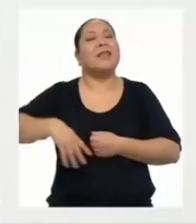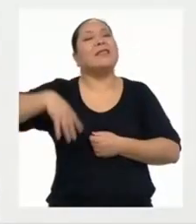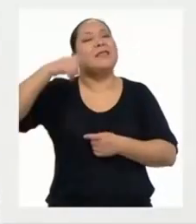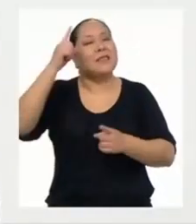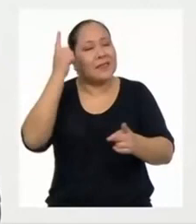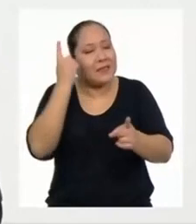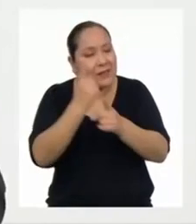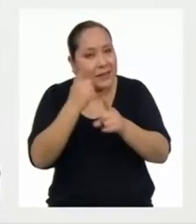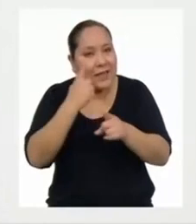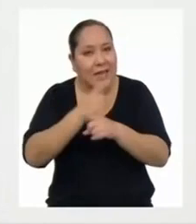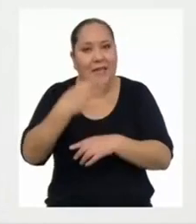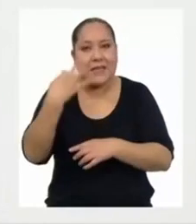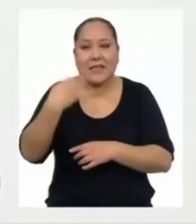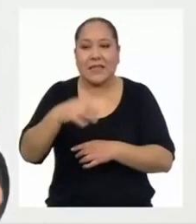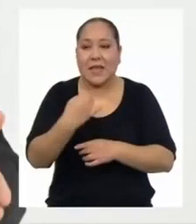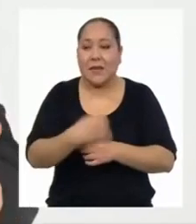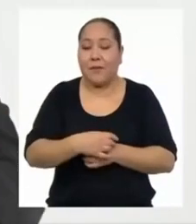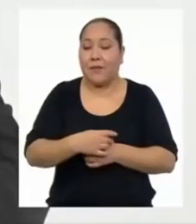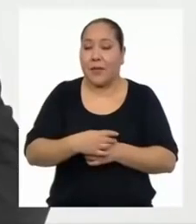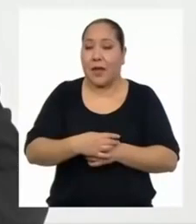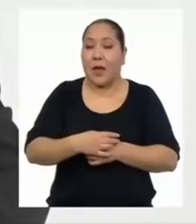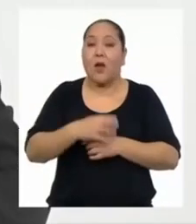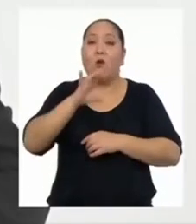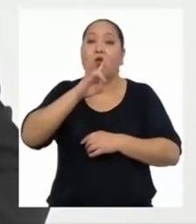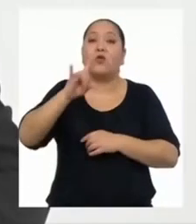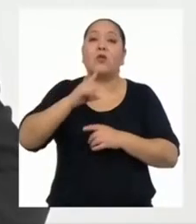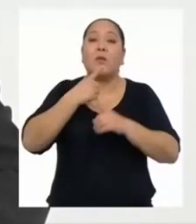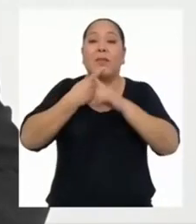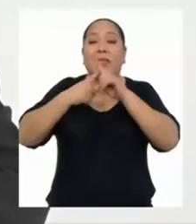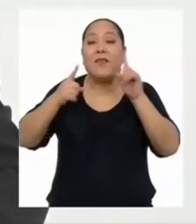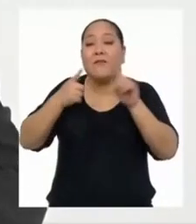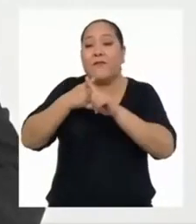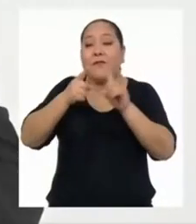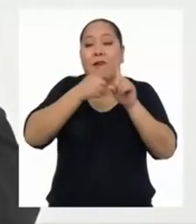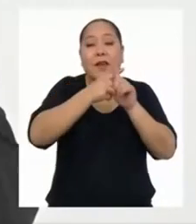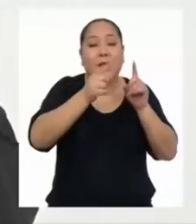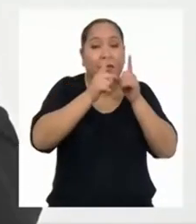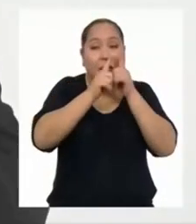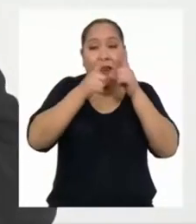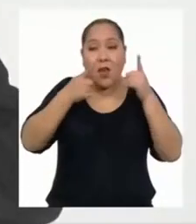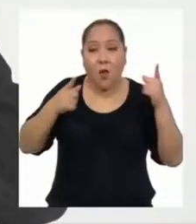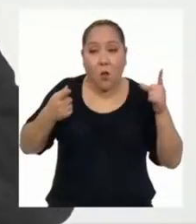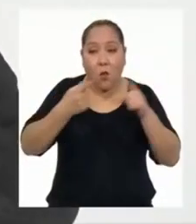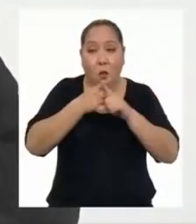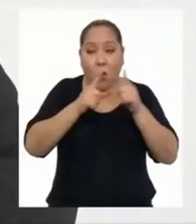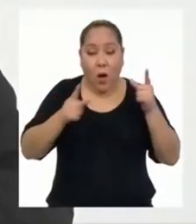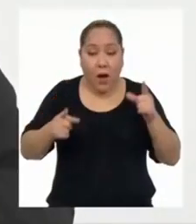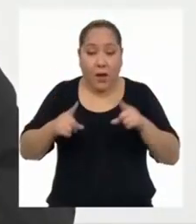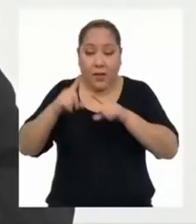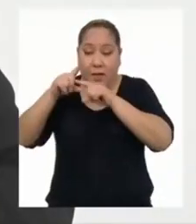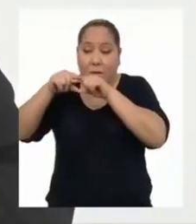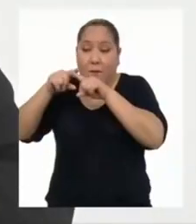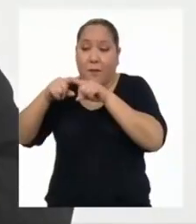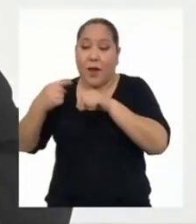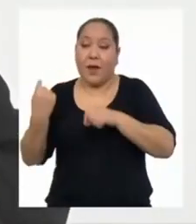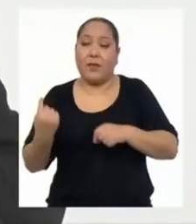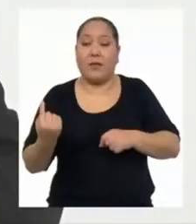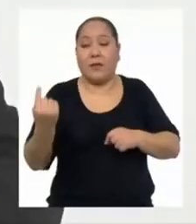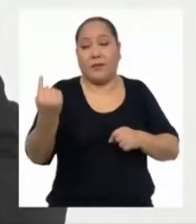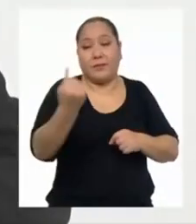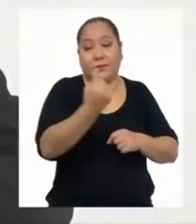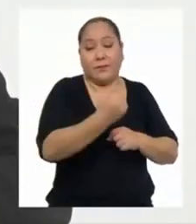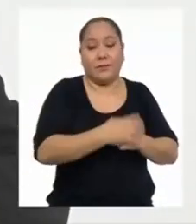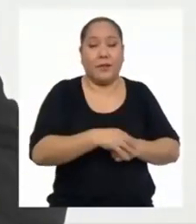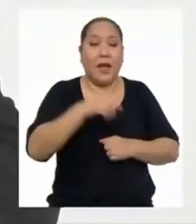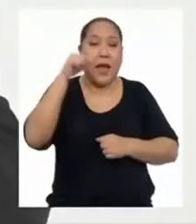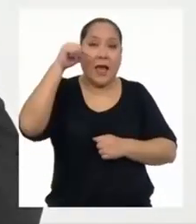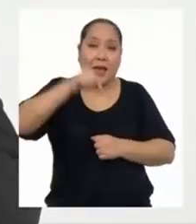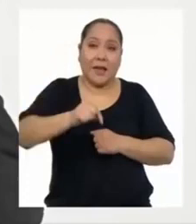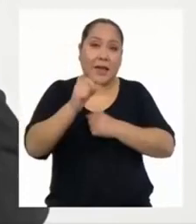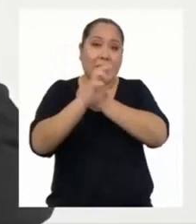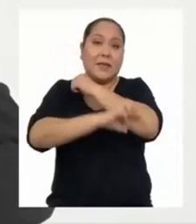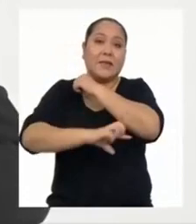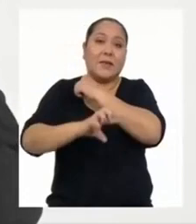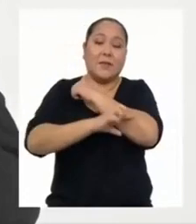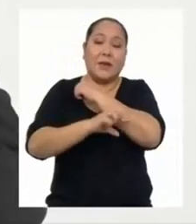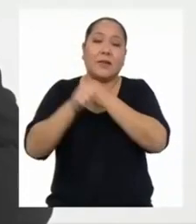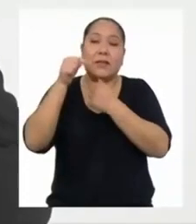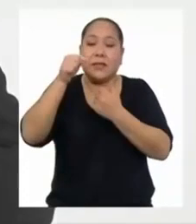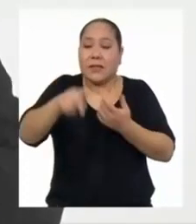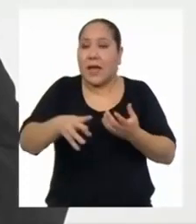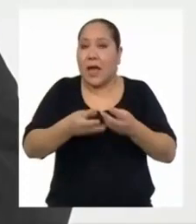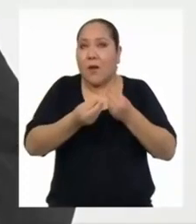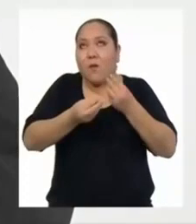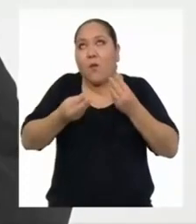diferentes registros dependiendo de las situaciones. Sobre todo en nuestro país, donde existen